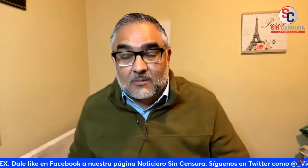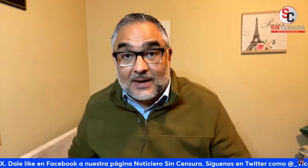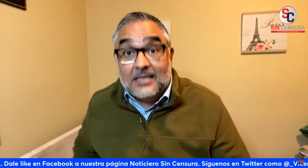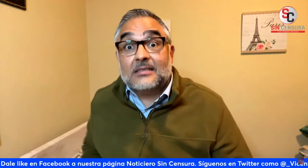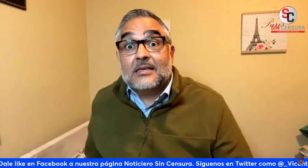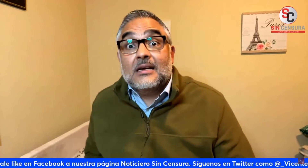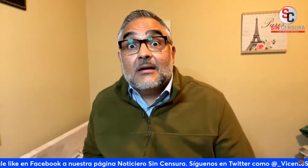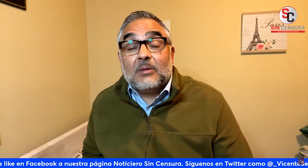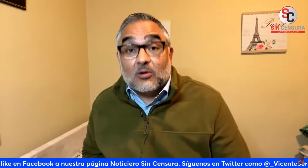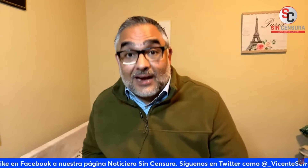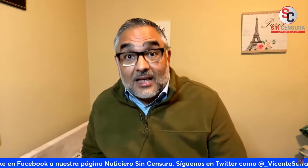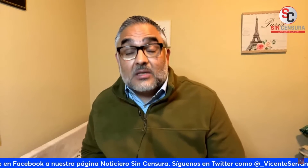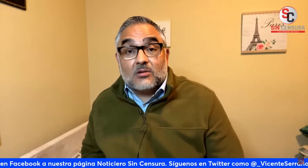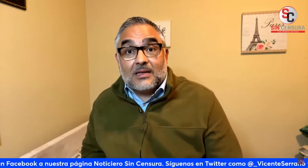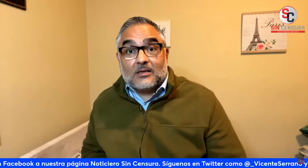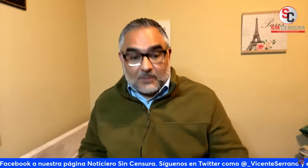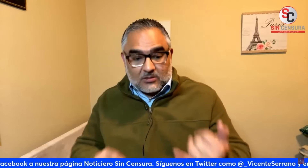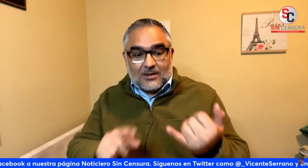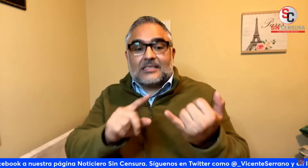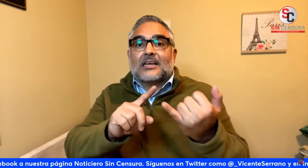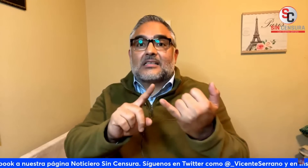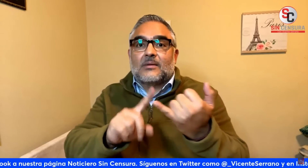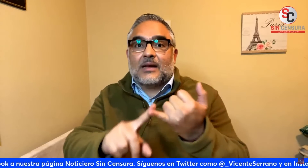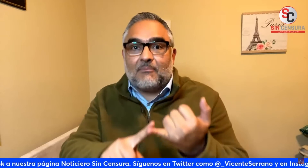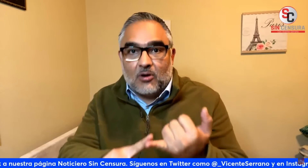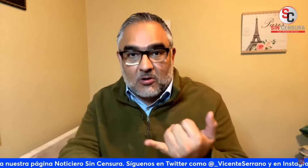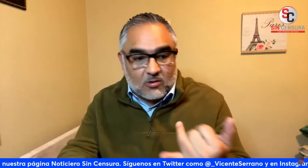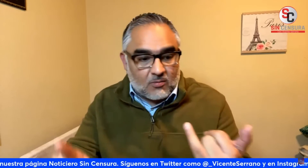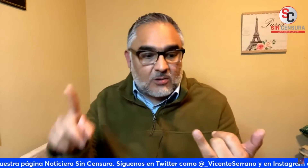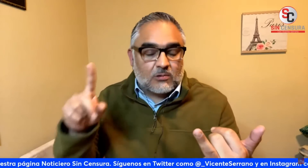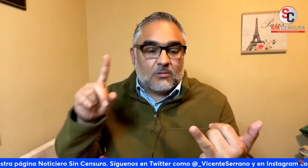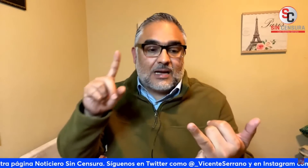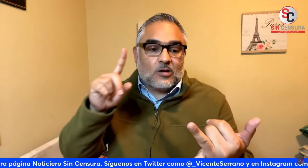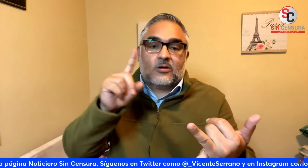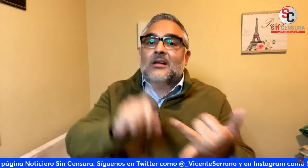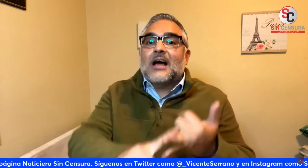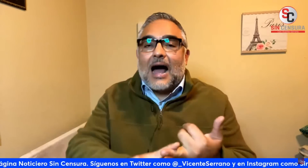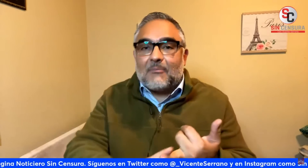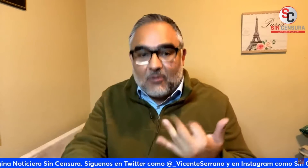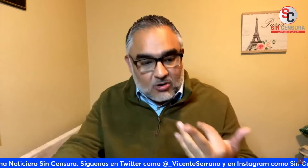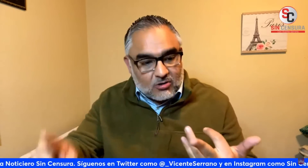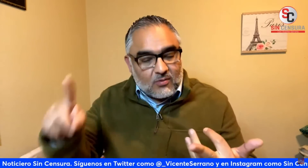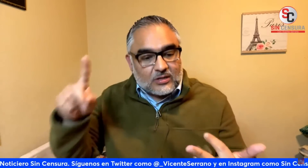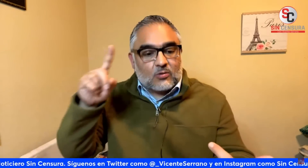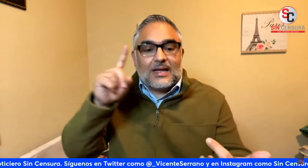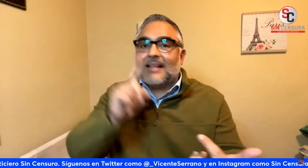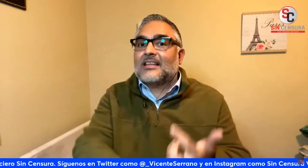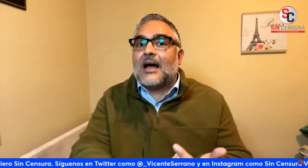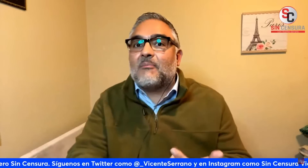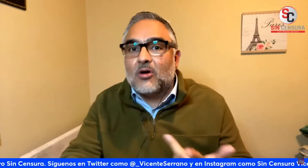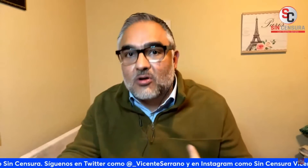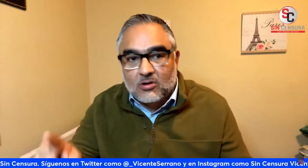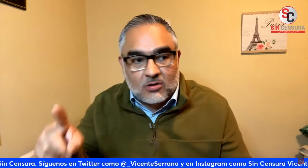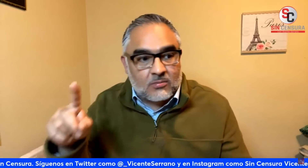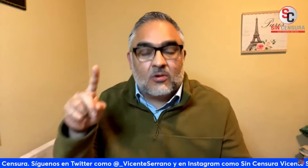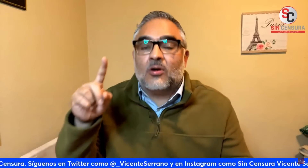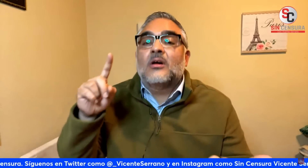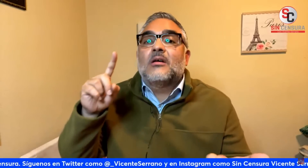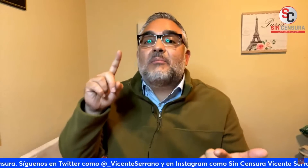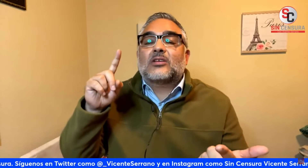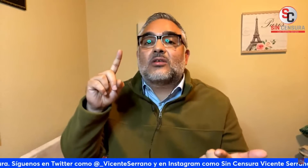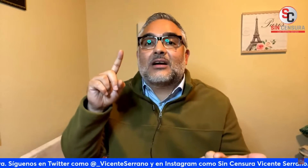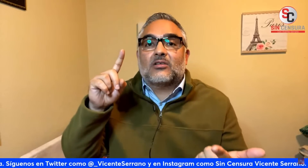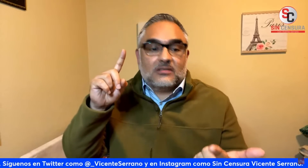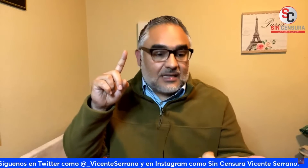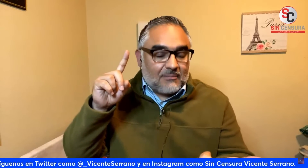pobreza en nuestro país, pero cada vez son más las personas que reciben apoyo como adulto mayor, apoyo como estudiante, apoyo